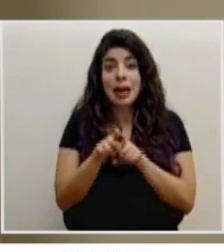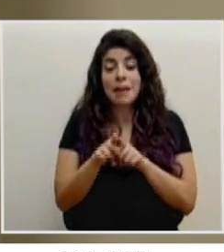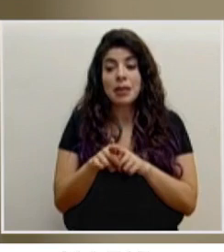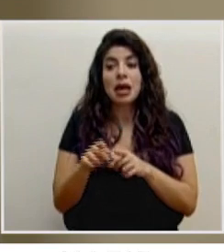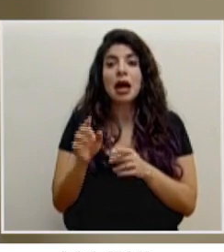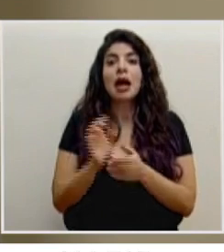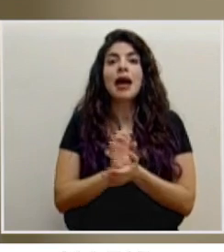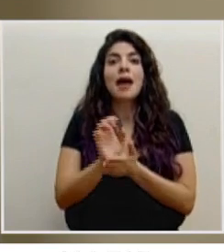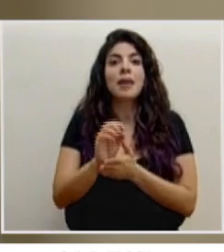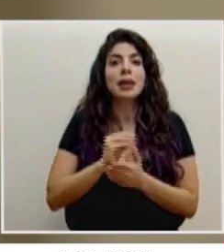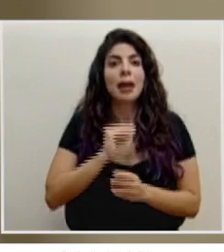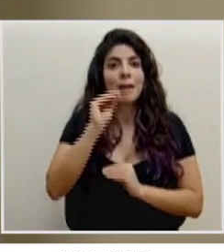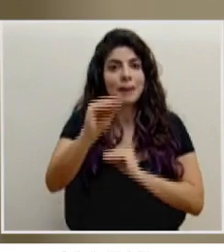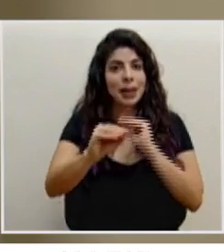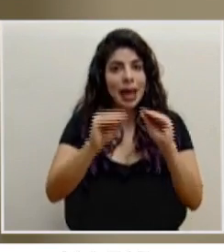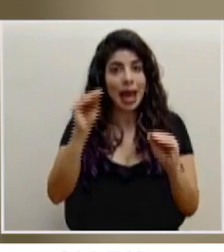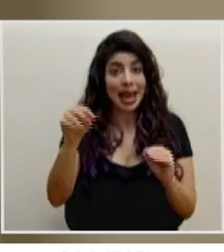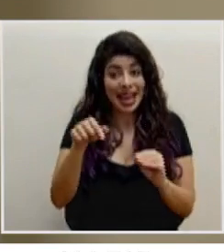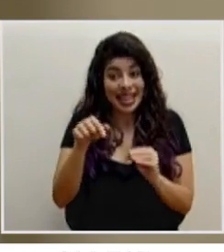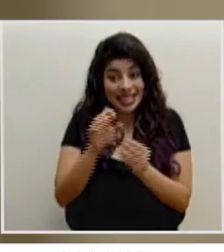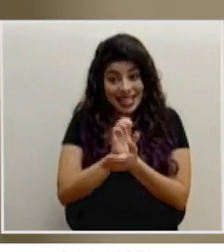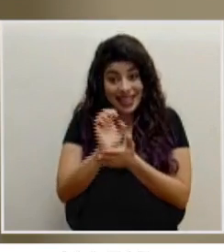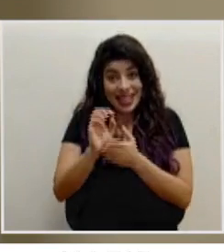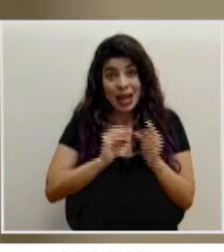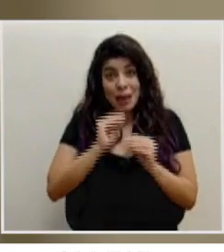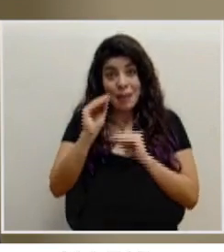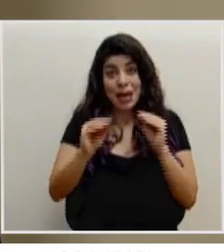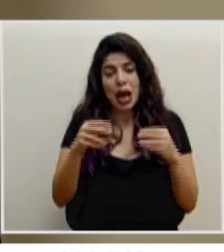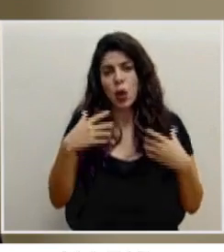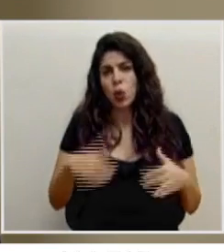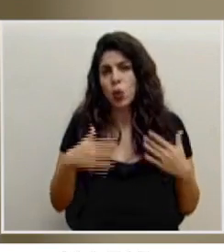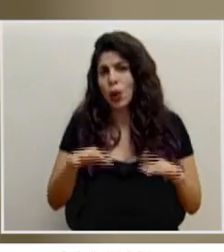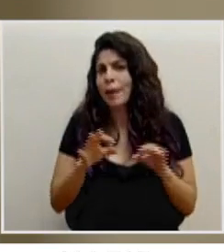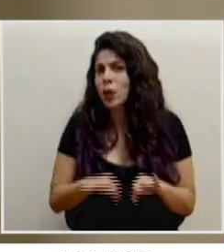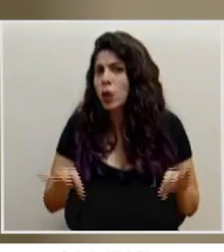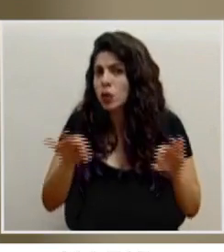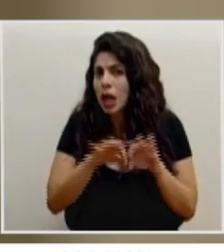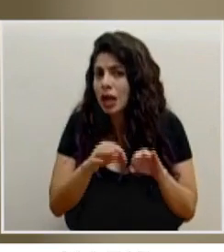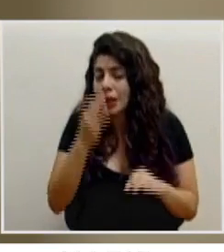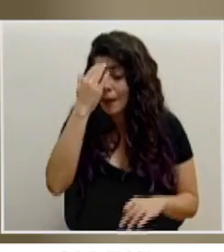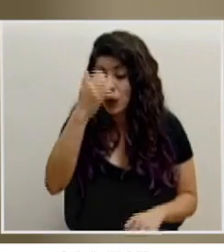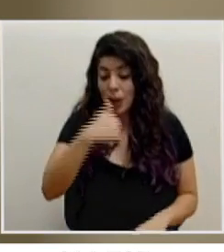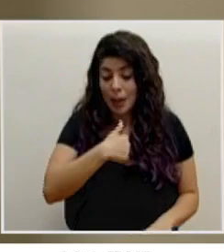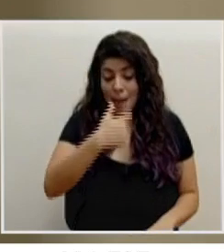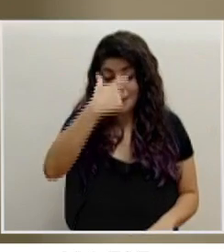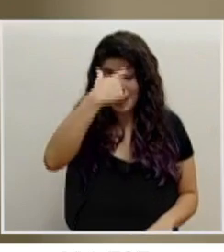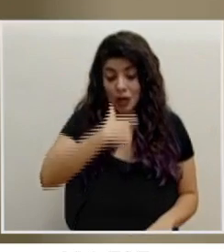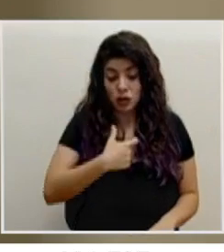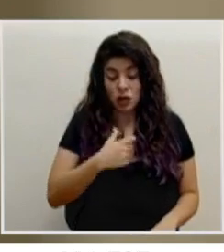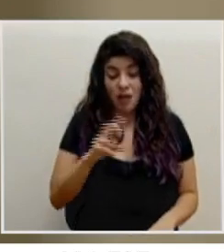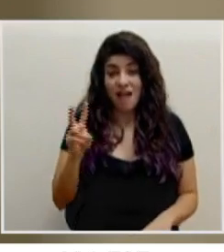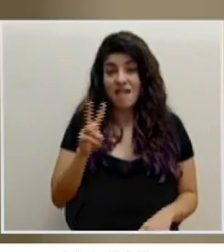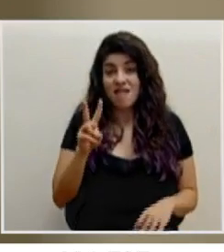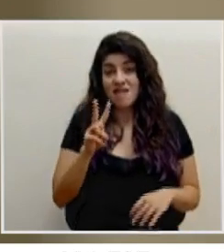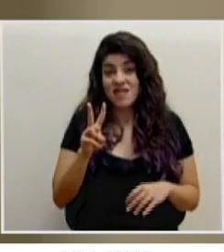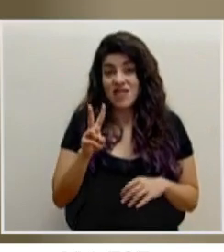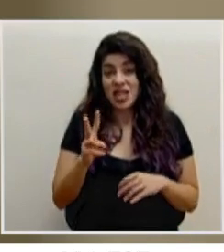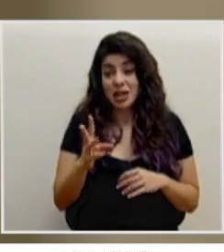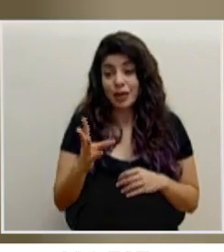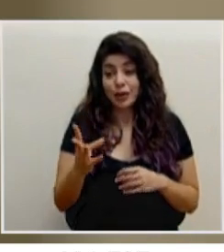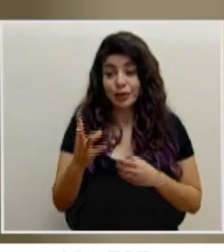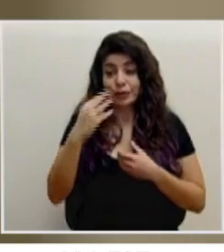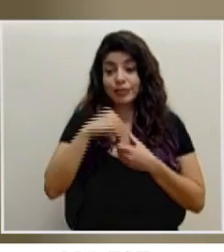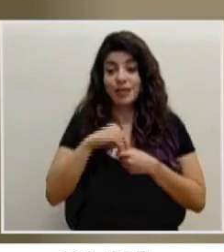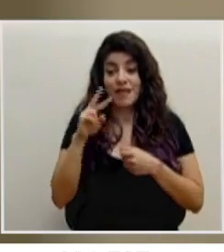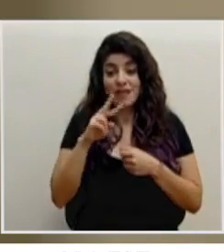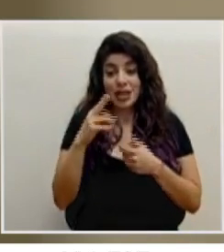transmisión, y esa prevención de transmisión, pues claro que es muy importante, porque al final la persona, cuando el virus ingresa en la persona, ya está vacunada, ya cumplió